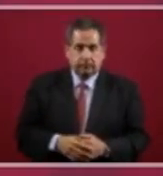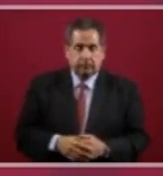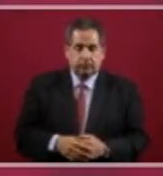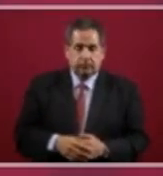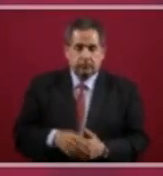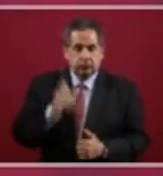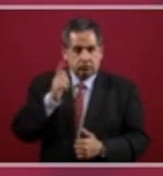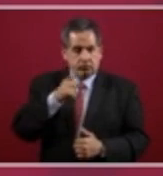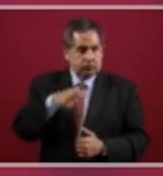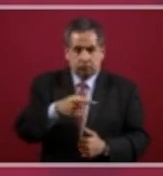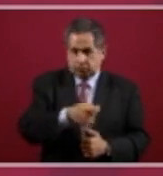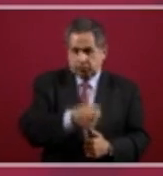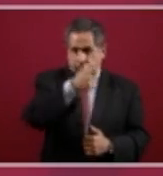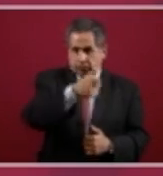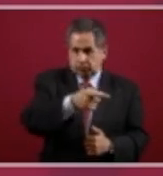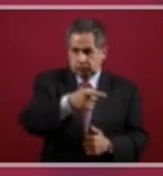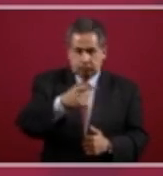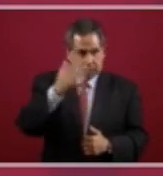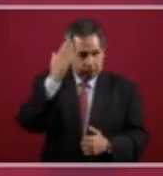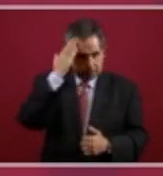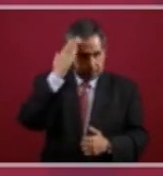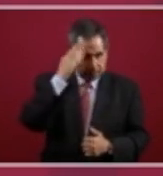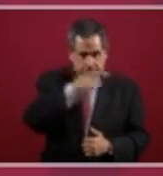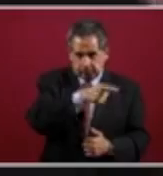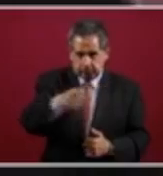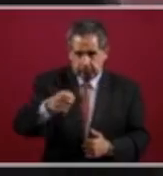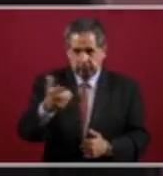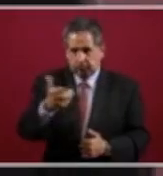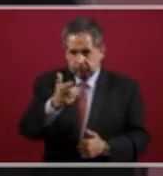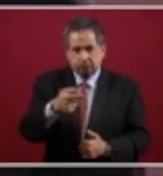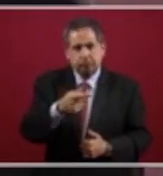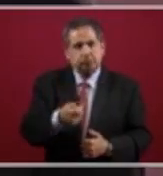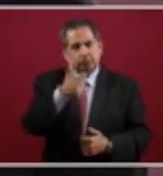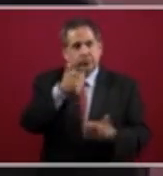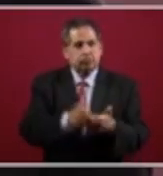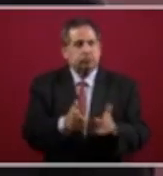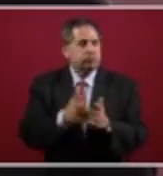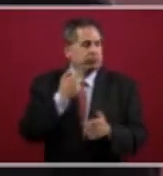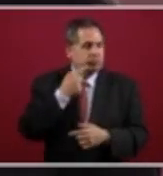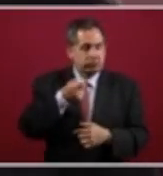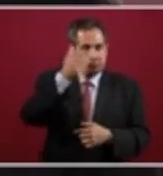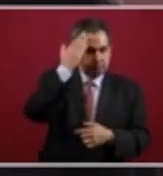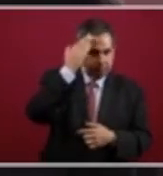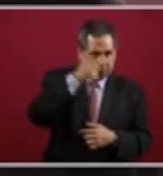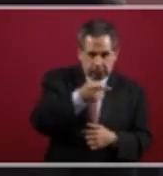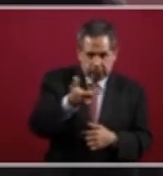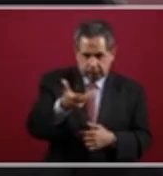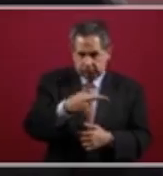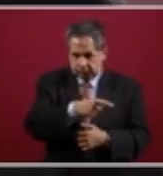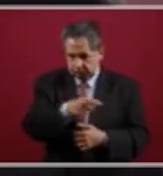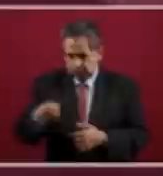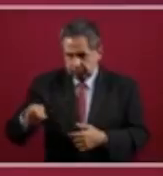que sean los primeros los partidos